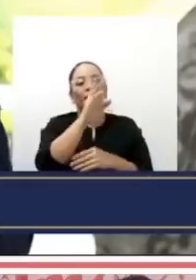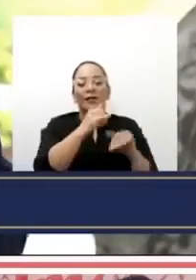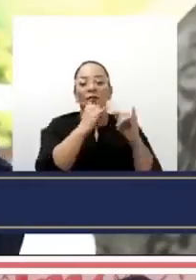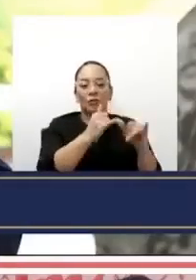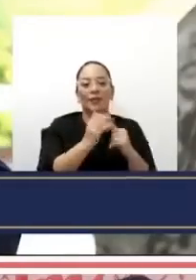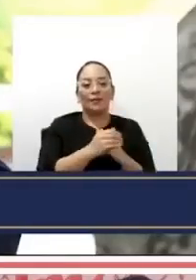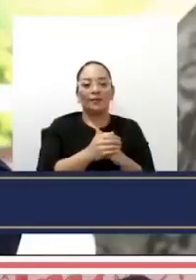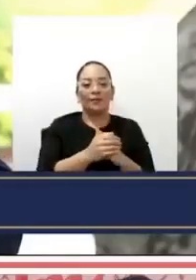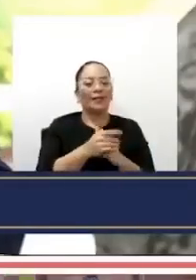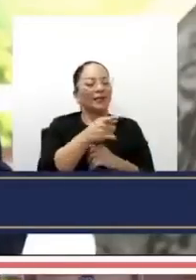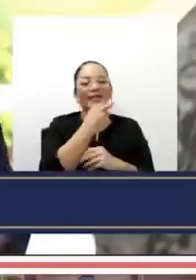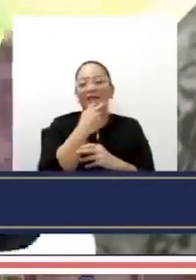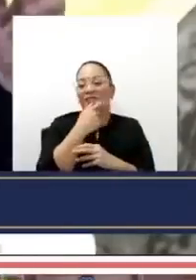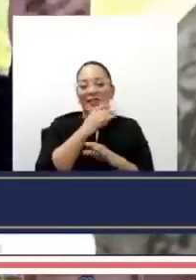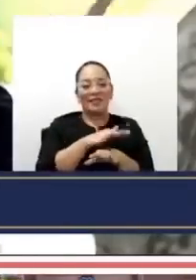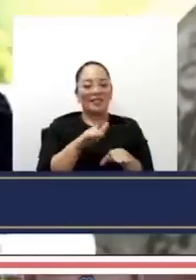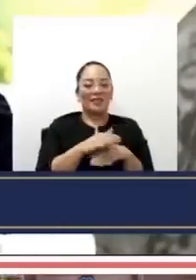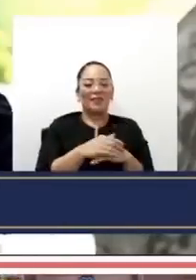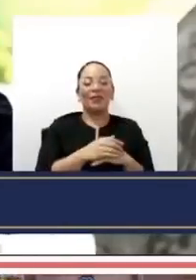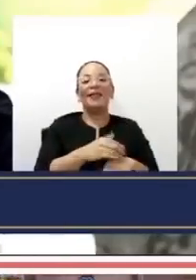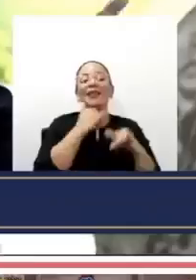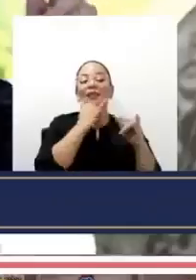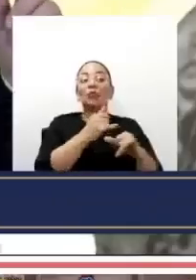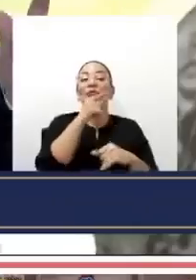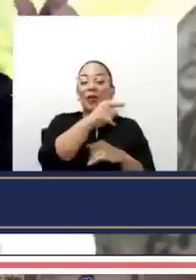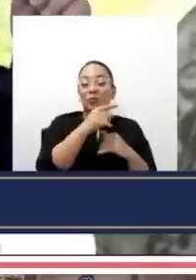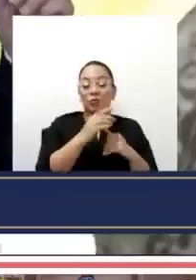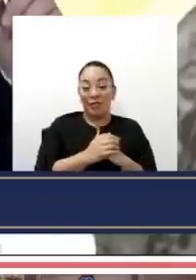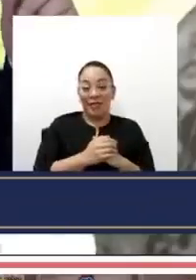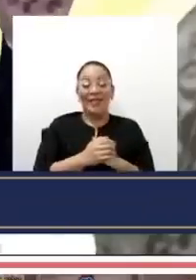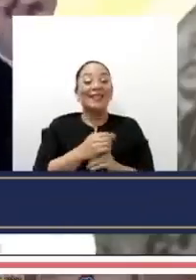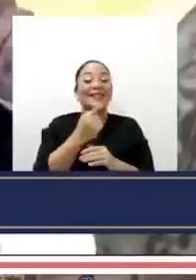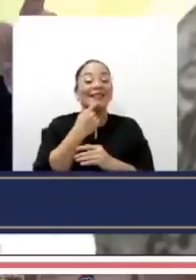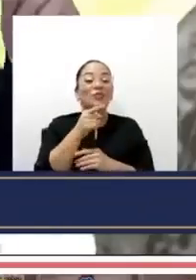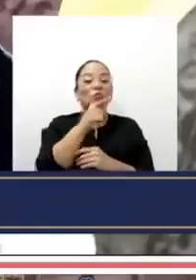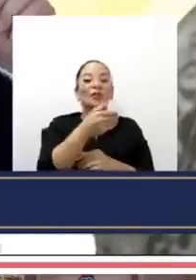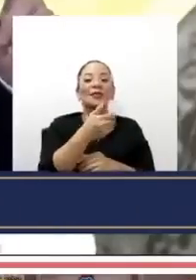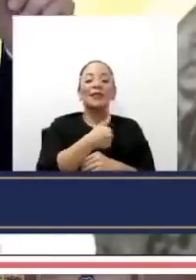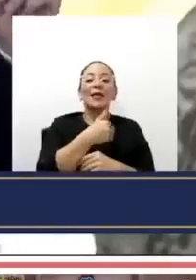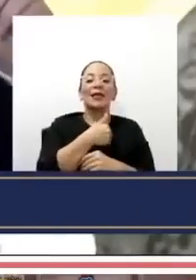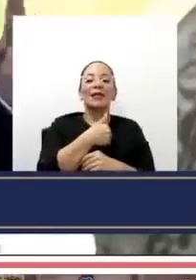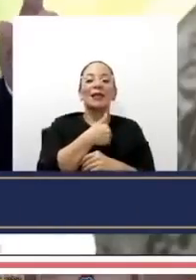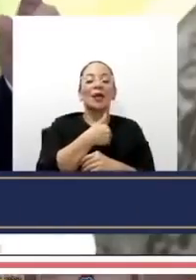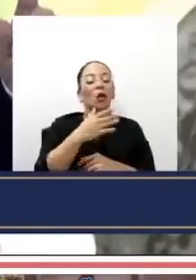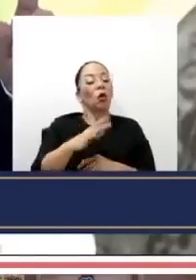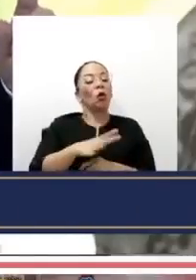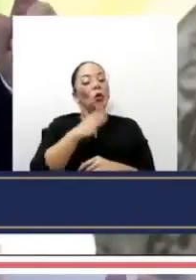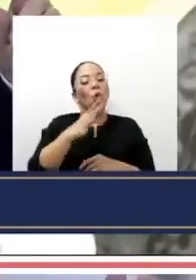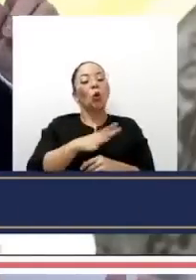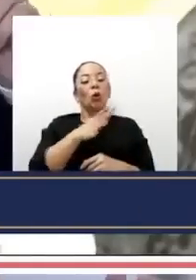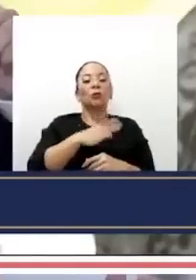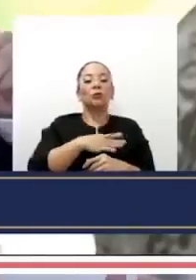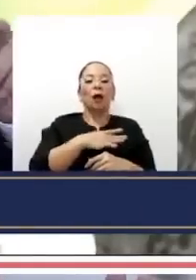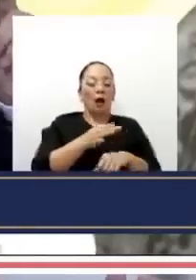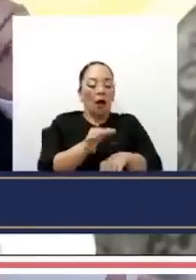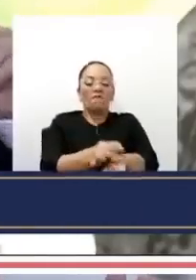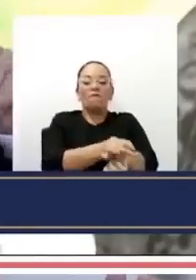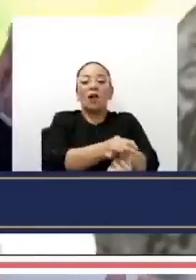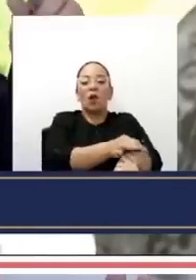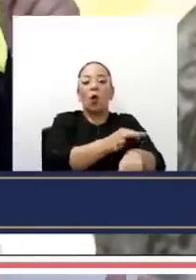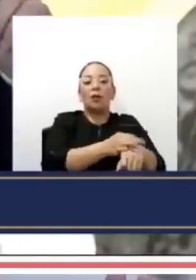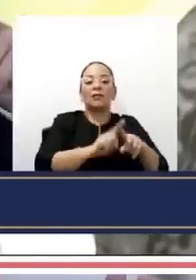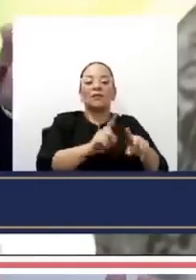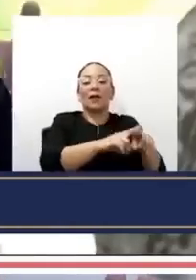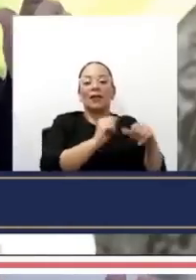este es de reírse. Lo denuncia usted porque dice que usted tiene una lujosa colección de relojes que corresponde